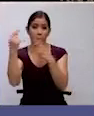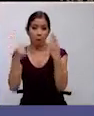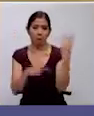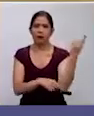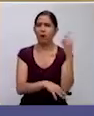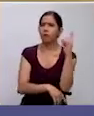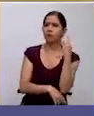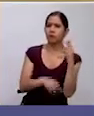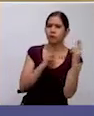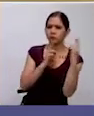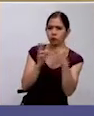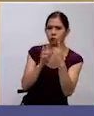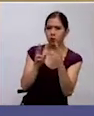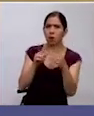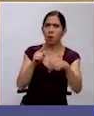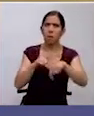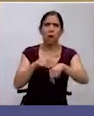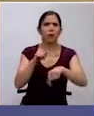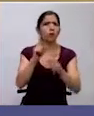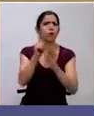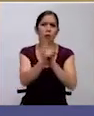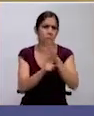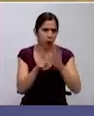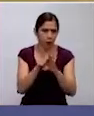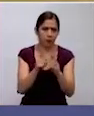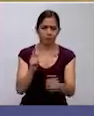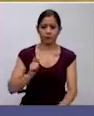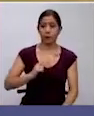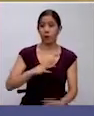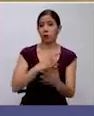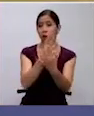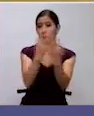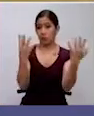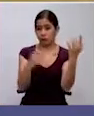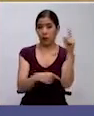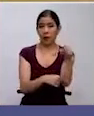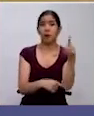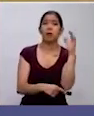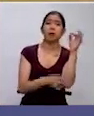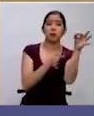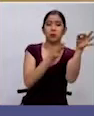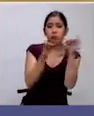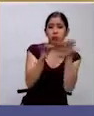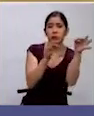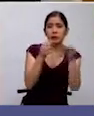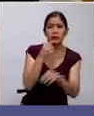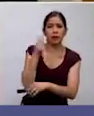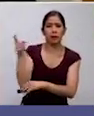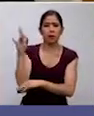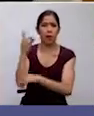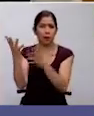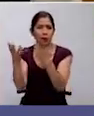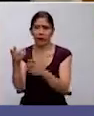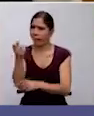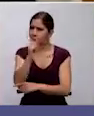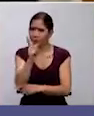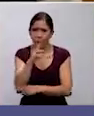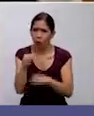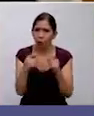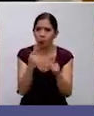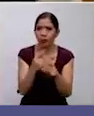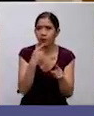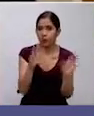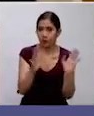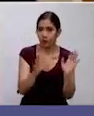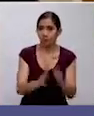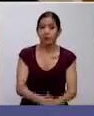sus argumentos ante el tribunal, solicitando que se deberían desestimar nuestras pretensiones. Con esta intervención se cerró la primera